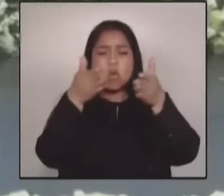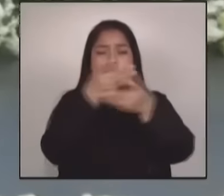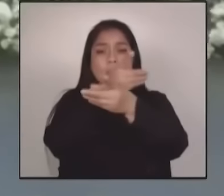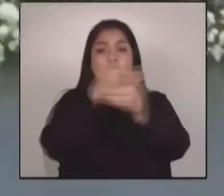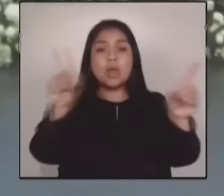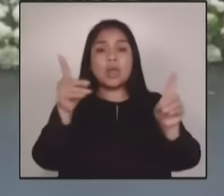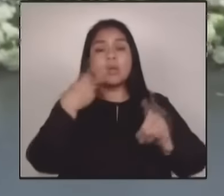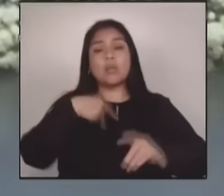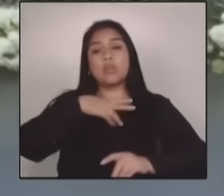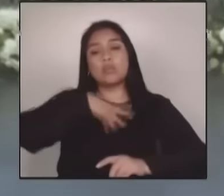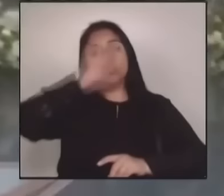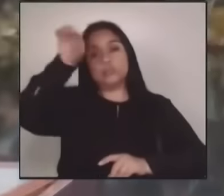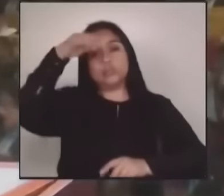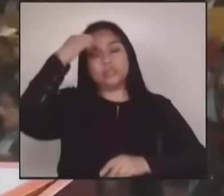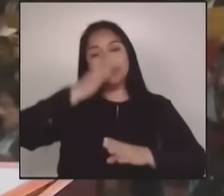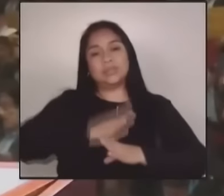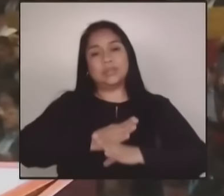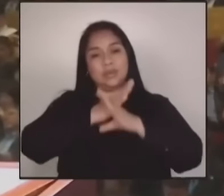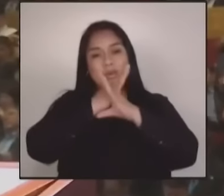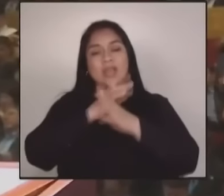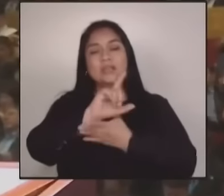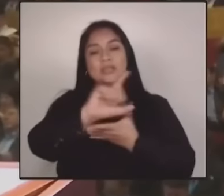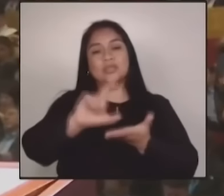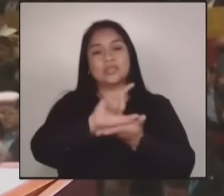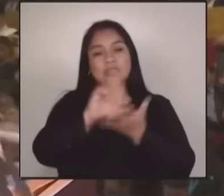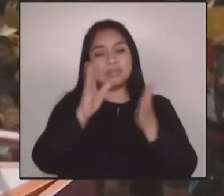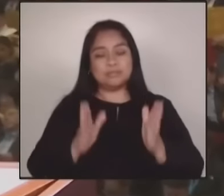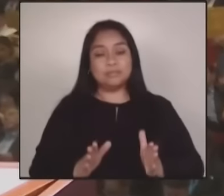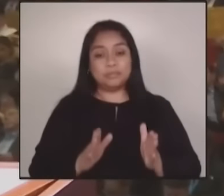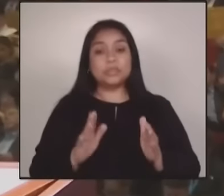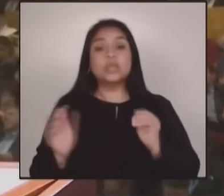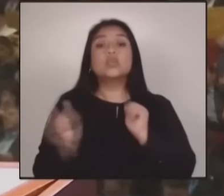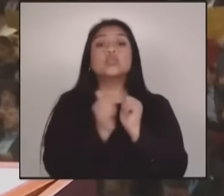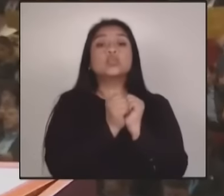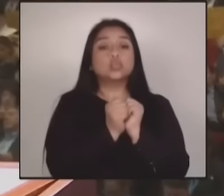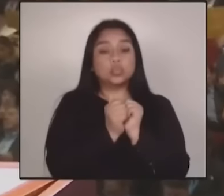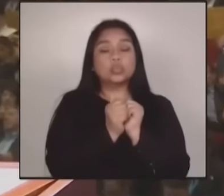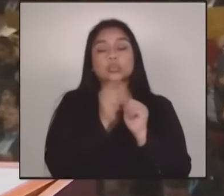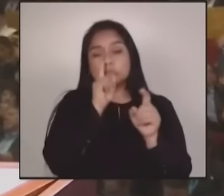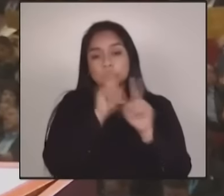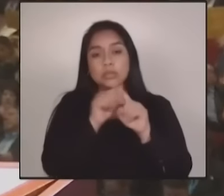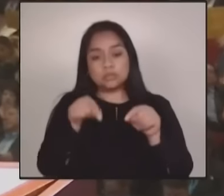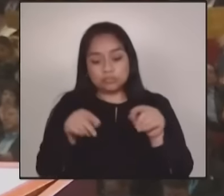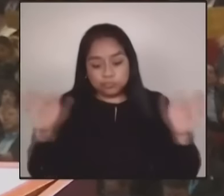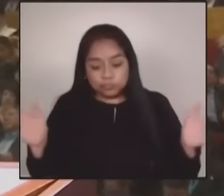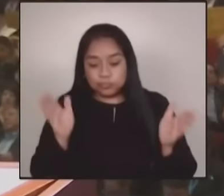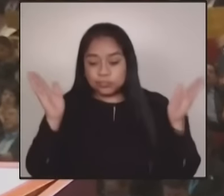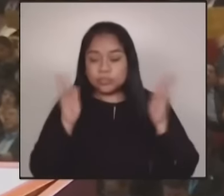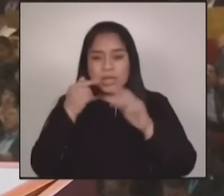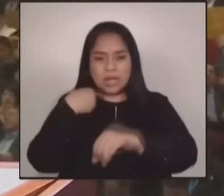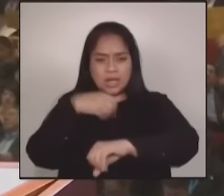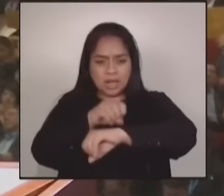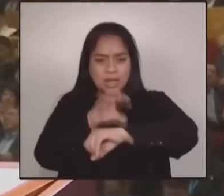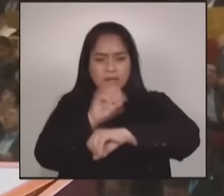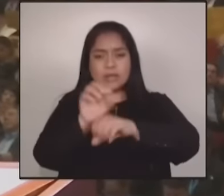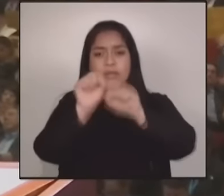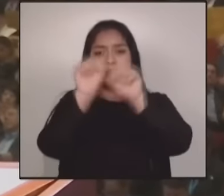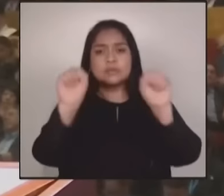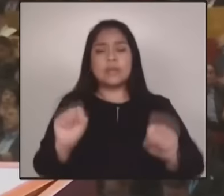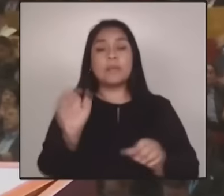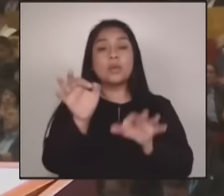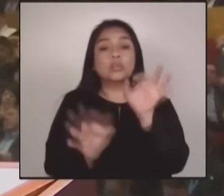nuestra política de seguridad ciudadana, que junto con la recuperación y reorientación del sistema de